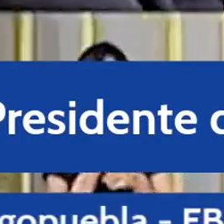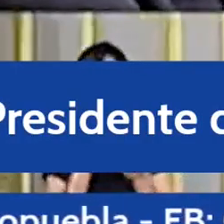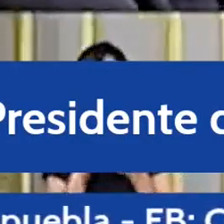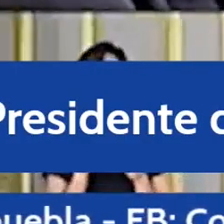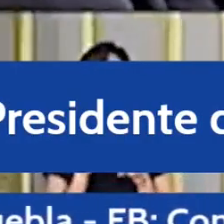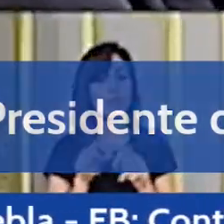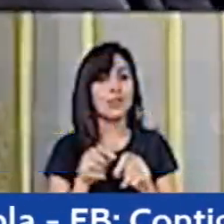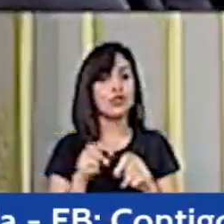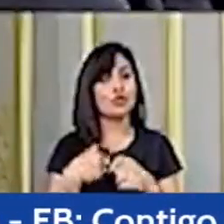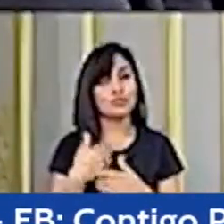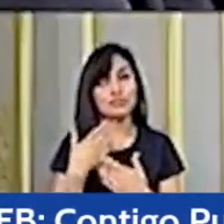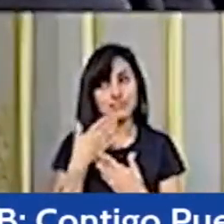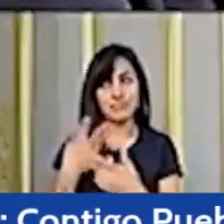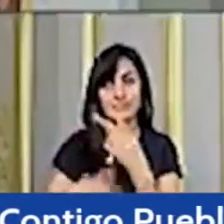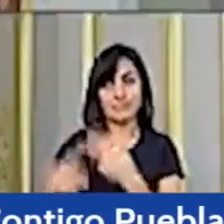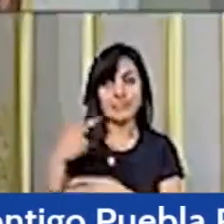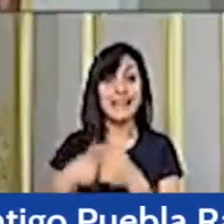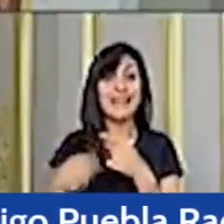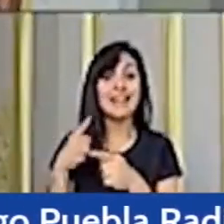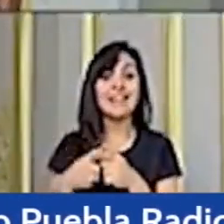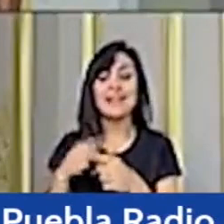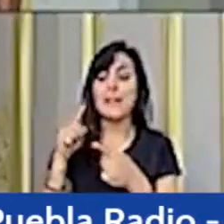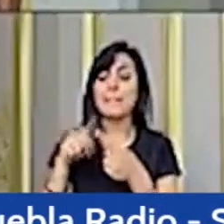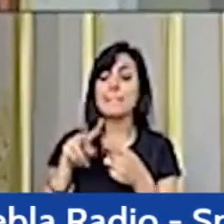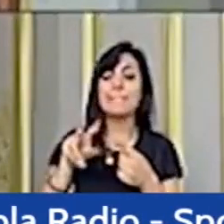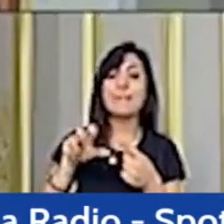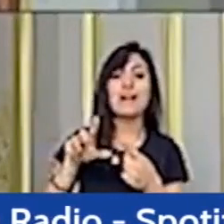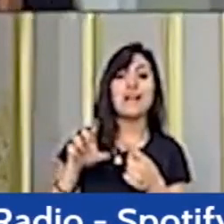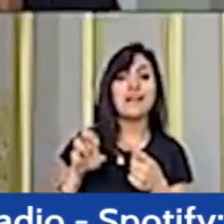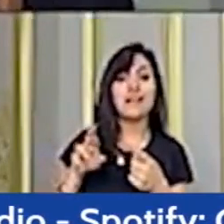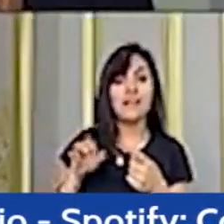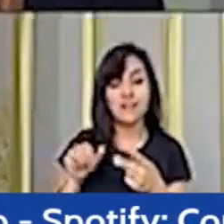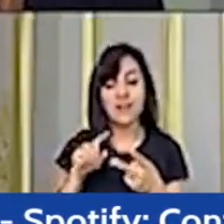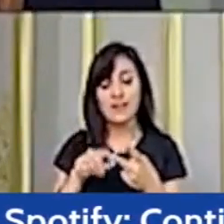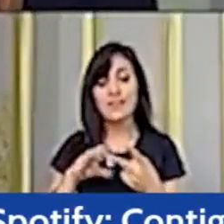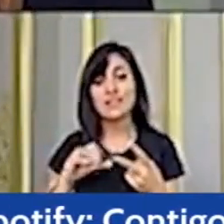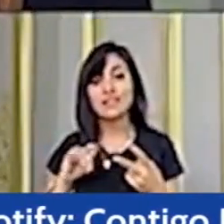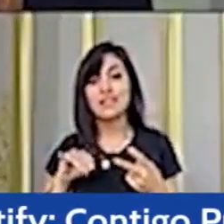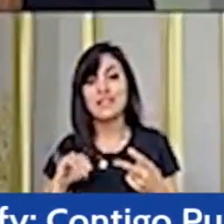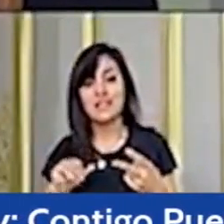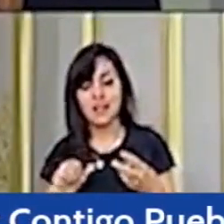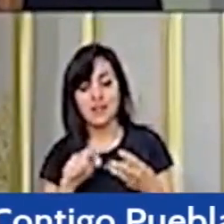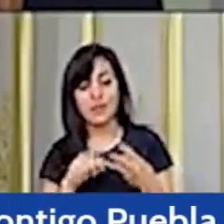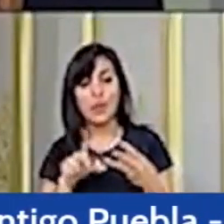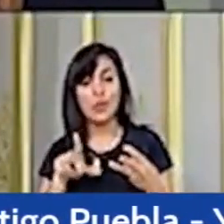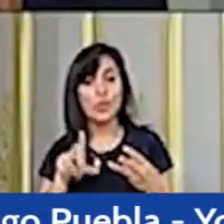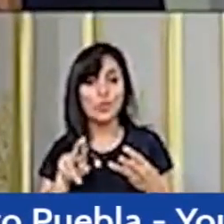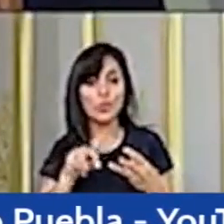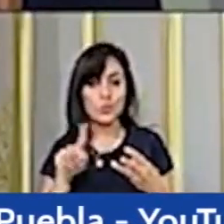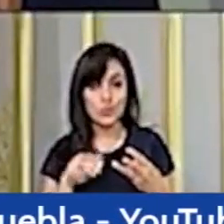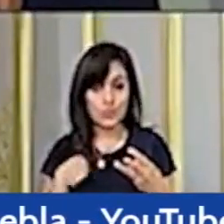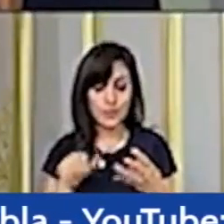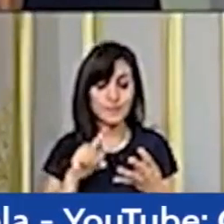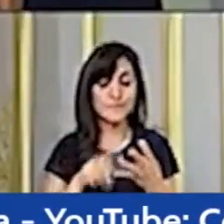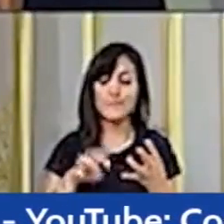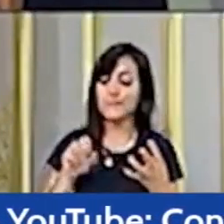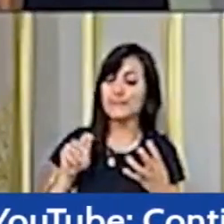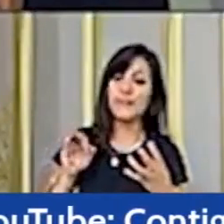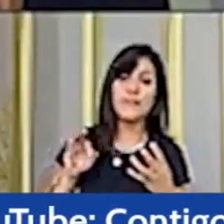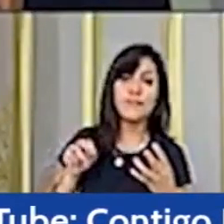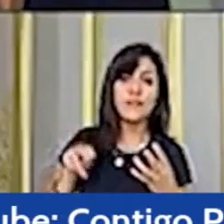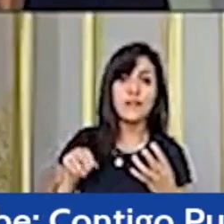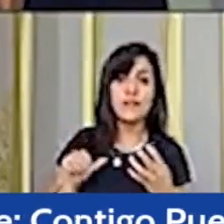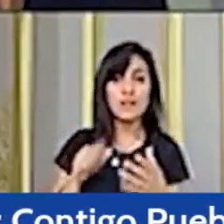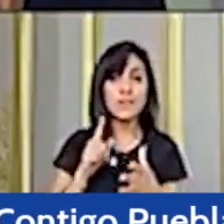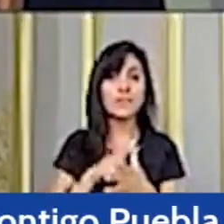quiero darle la bienvenida a Valeria García Gaona, a Cintia Ramírez Rodríguez, a Edurme Ochoa Ledesma, a Estefanía Meraz Morales,